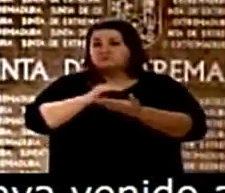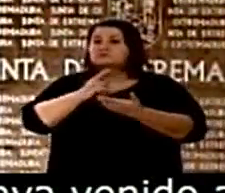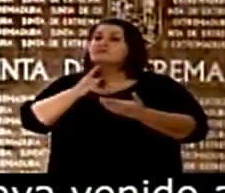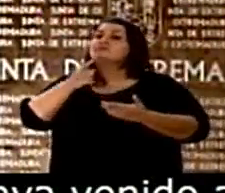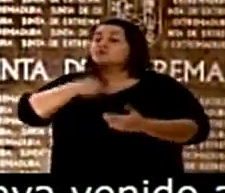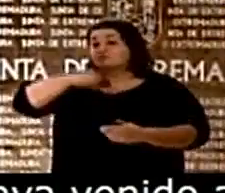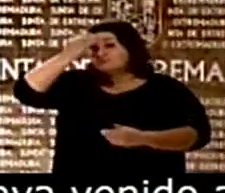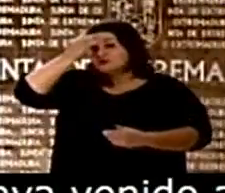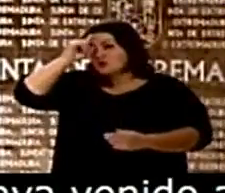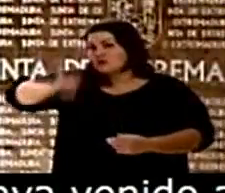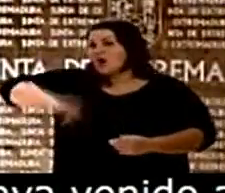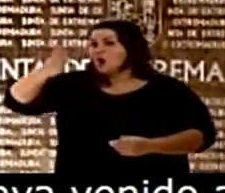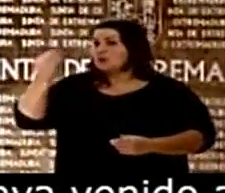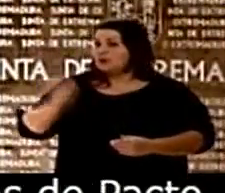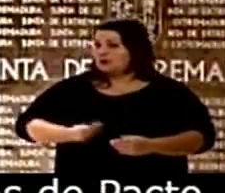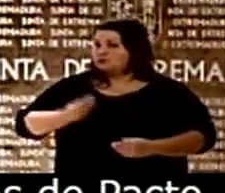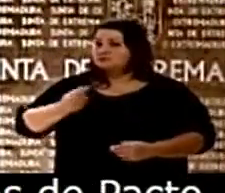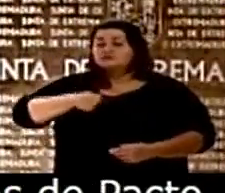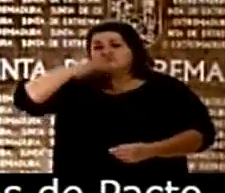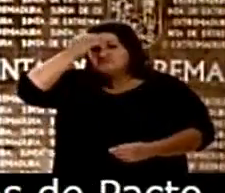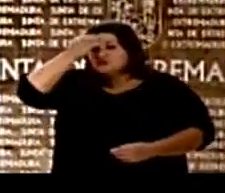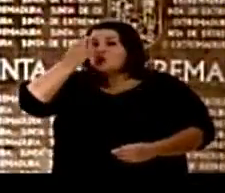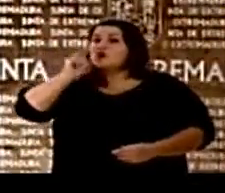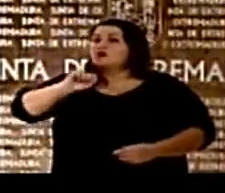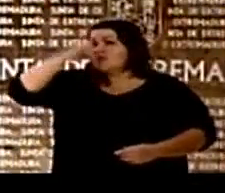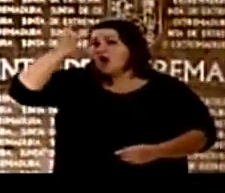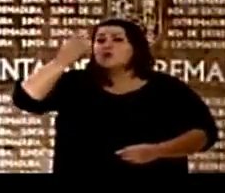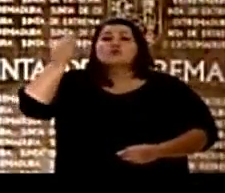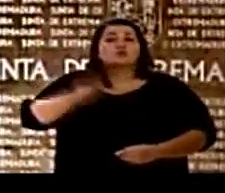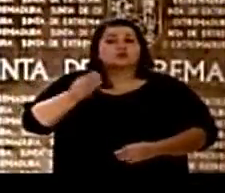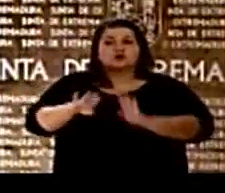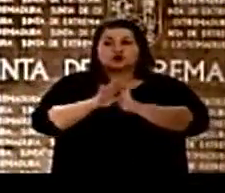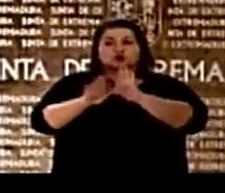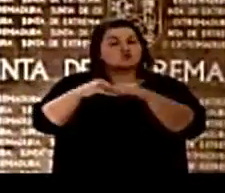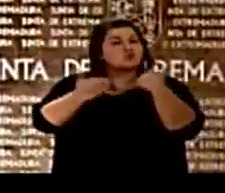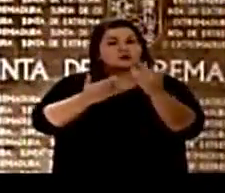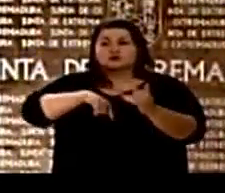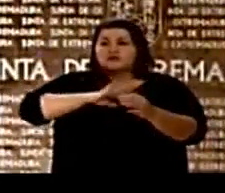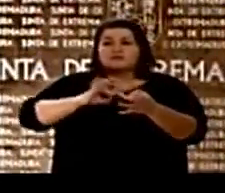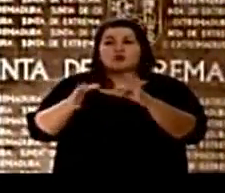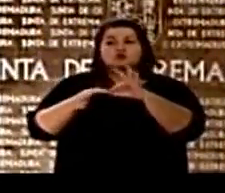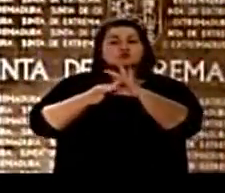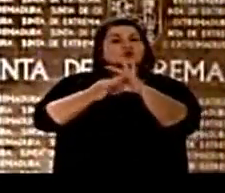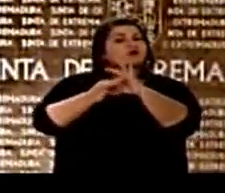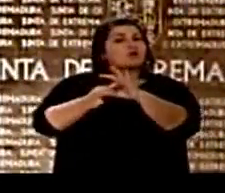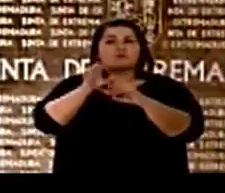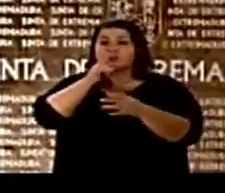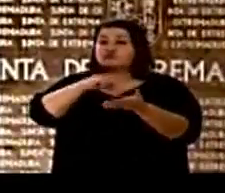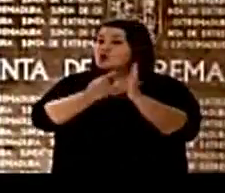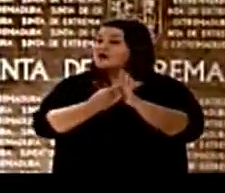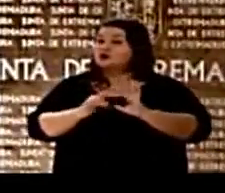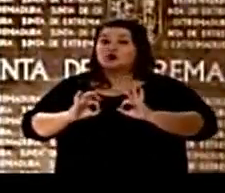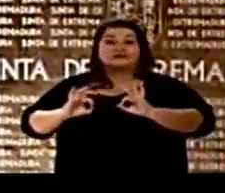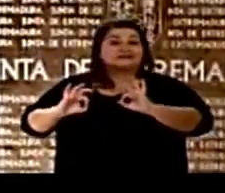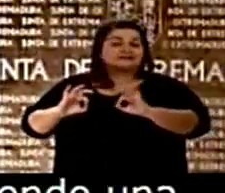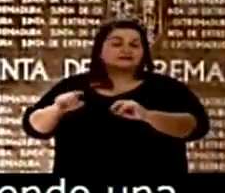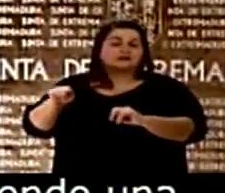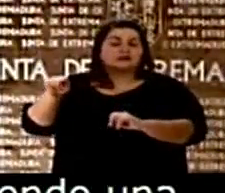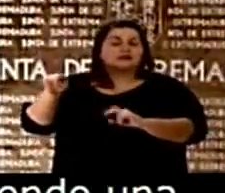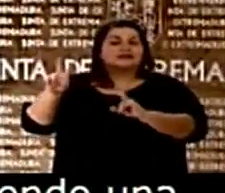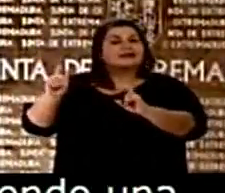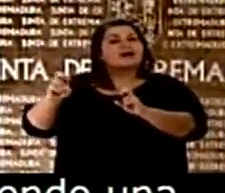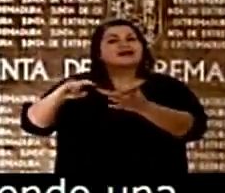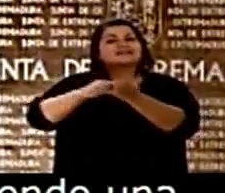gran idea, creo que sigue siendo una gran idea el que estemos unidos en torno a un proyecto como es el